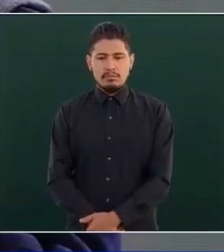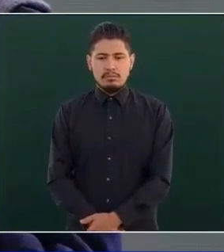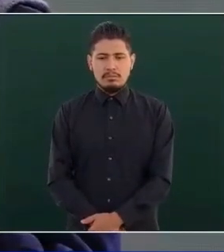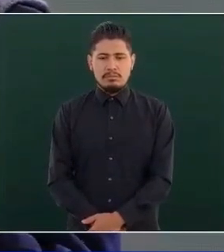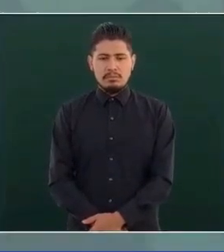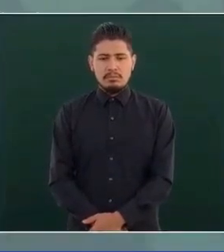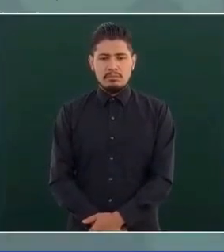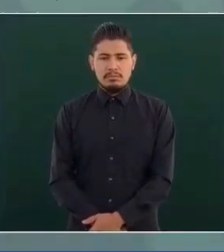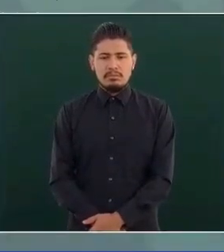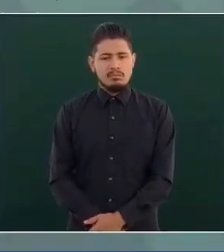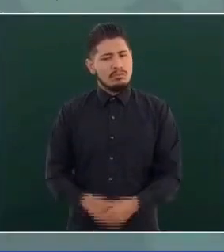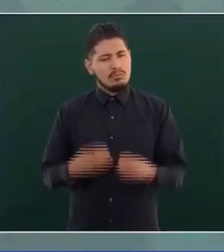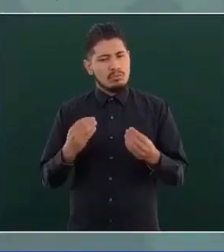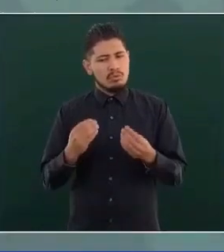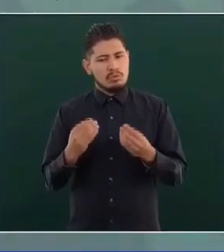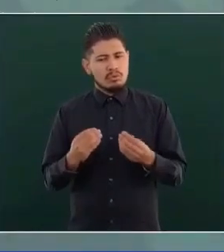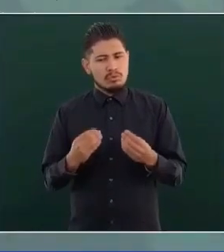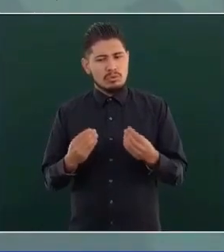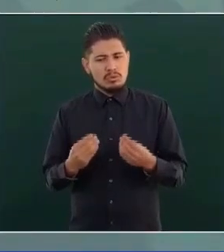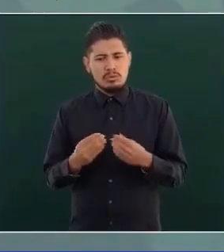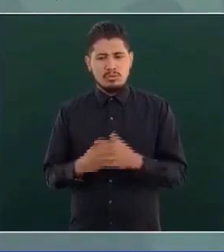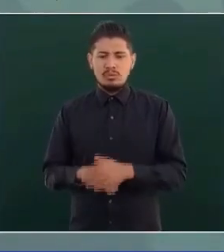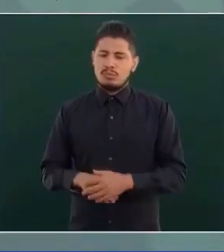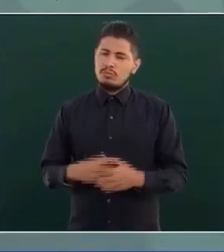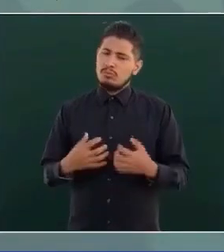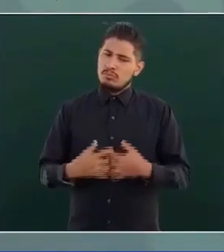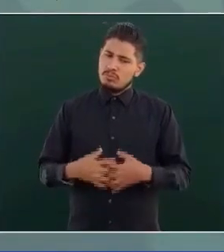y muchos empresarios están